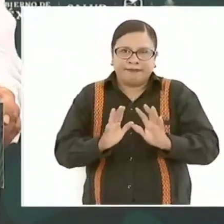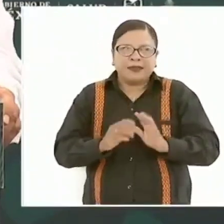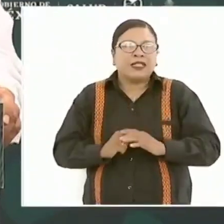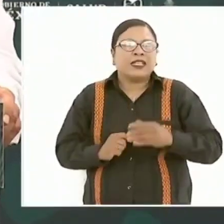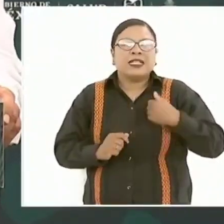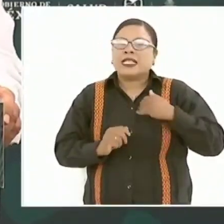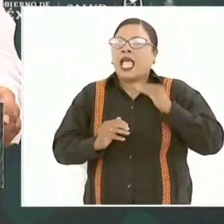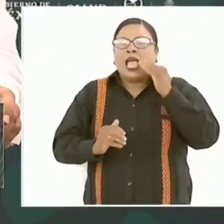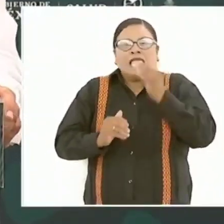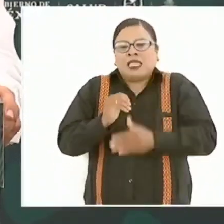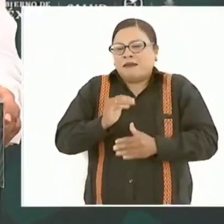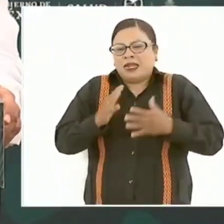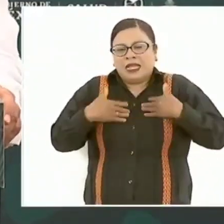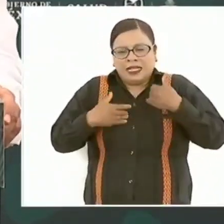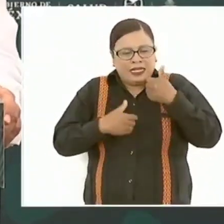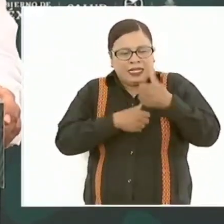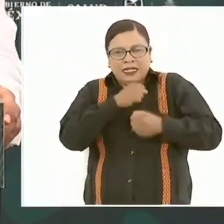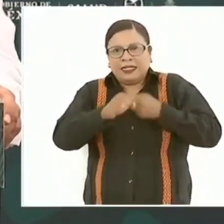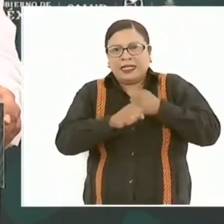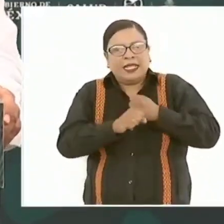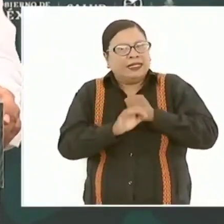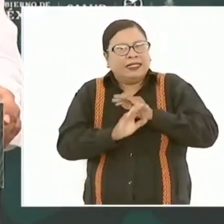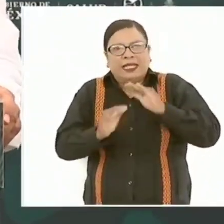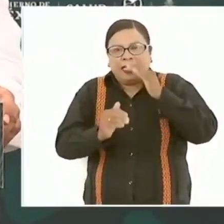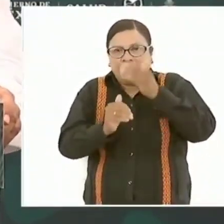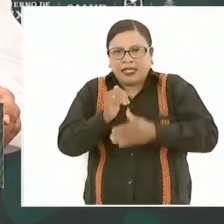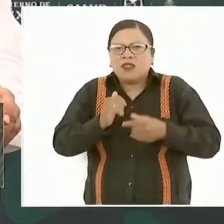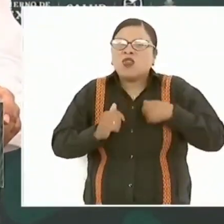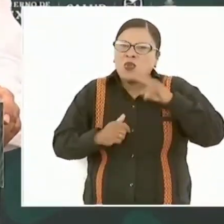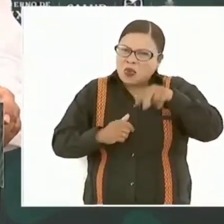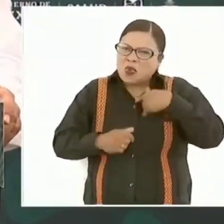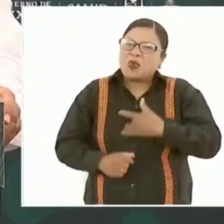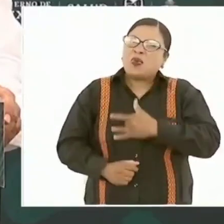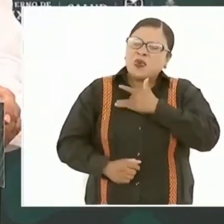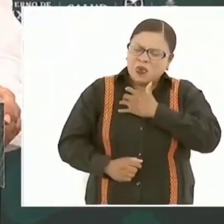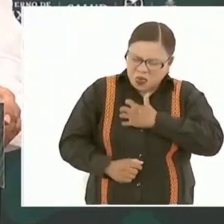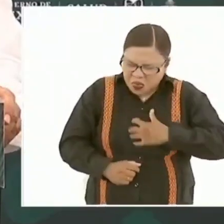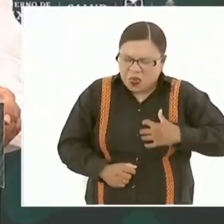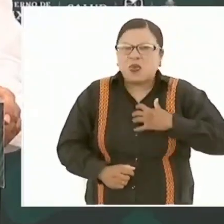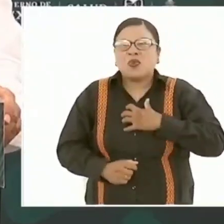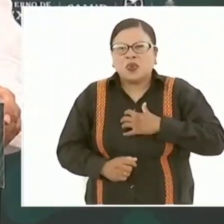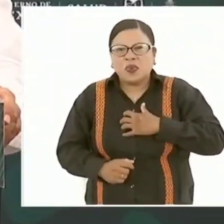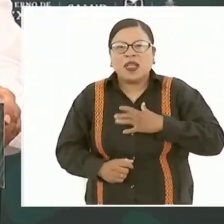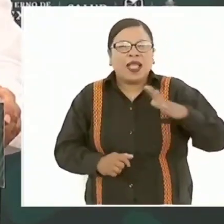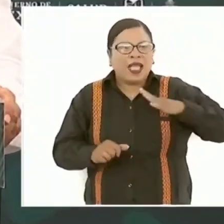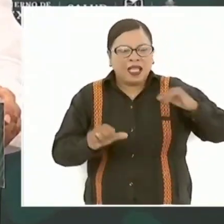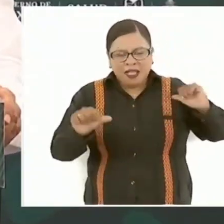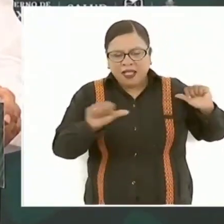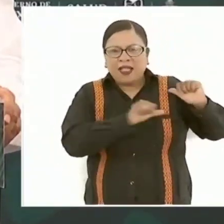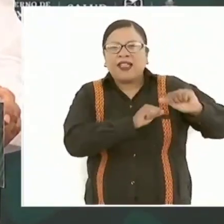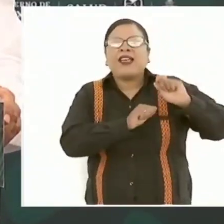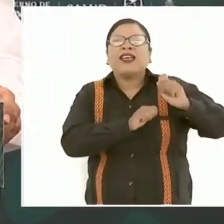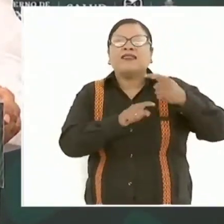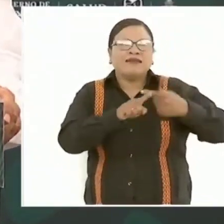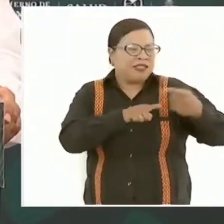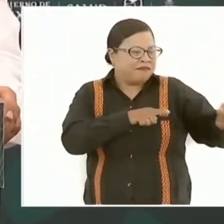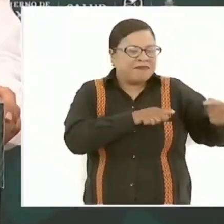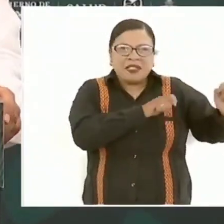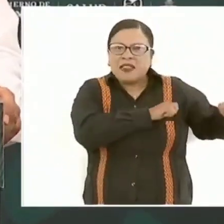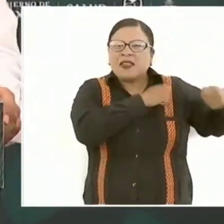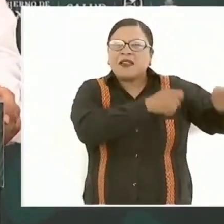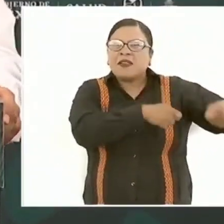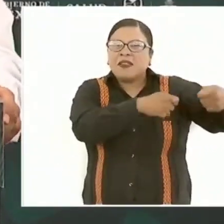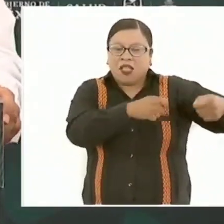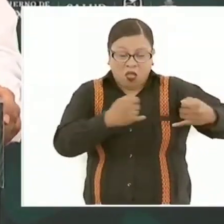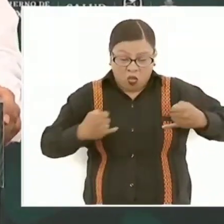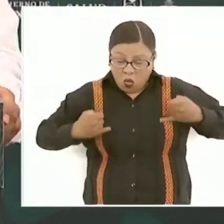Ya terminé mi ciclo y saben que estoy contento porque hay relevo generacional. Muchos jóvenes